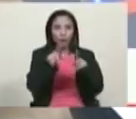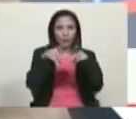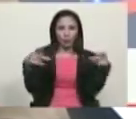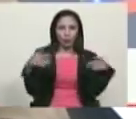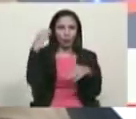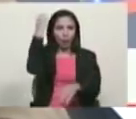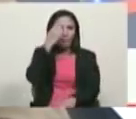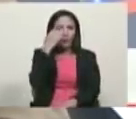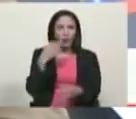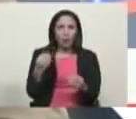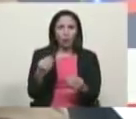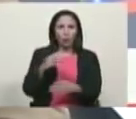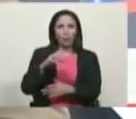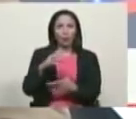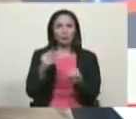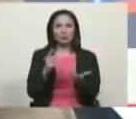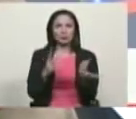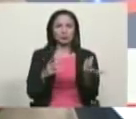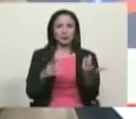le torcieron el brazo